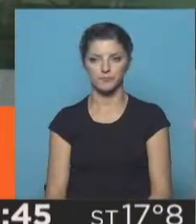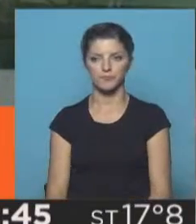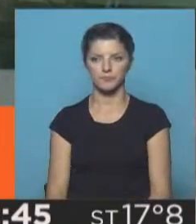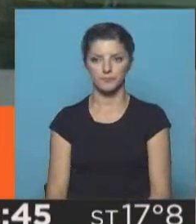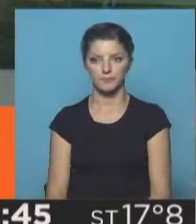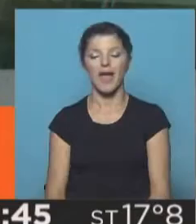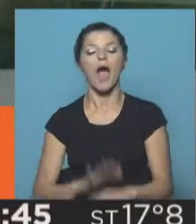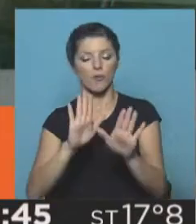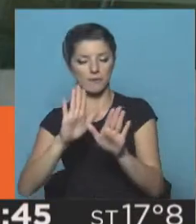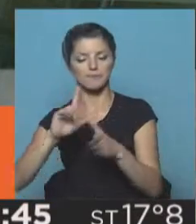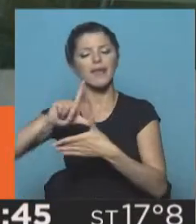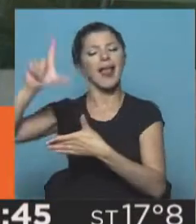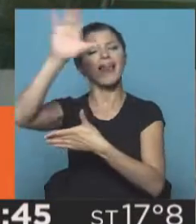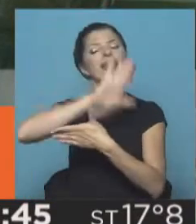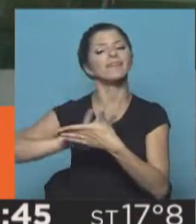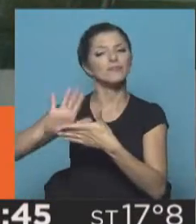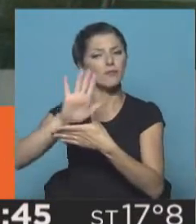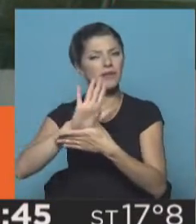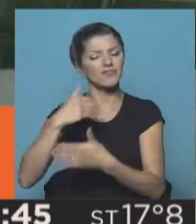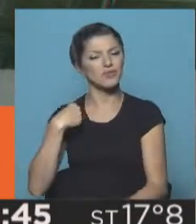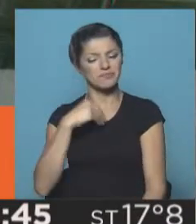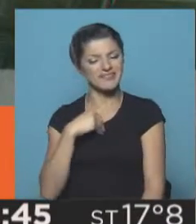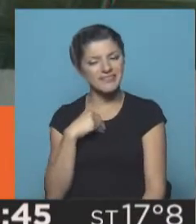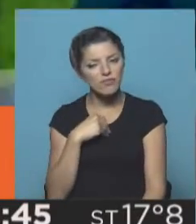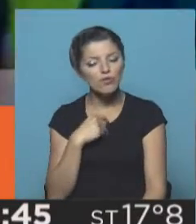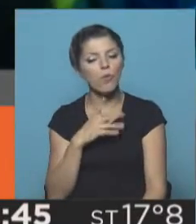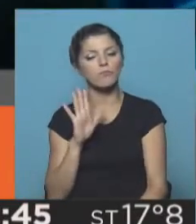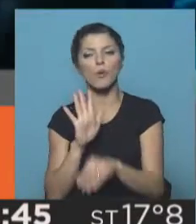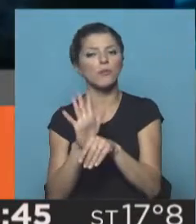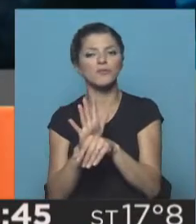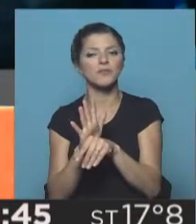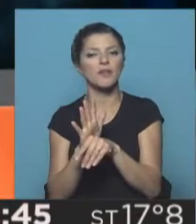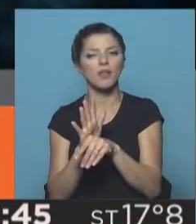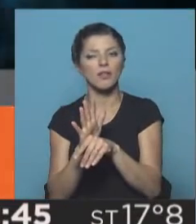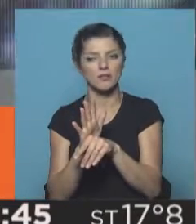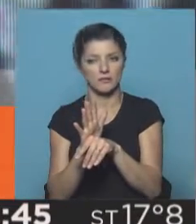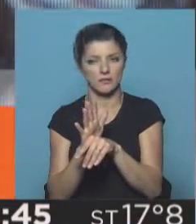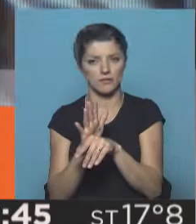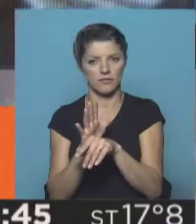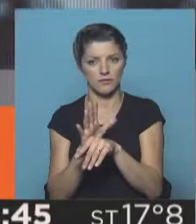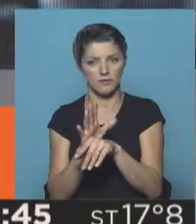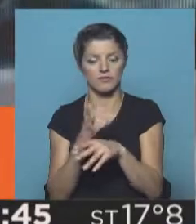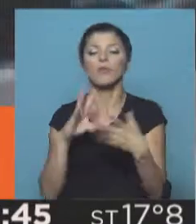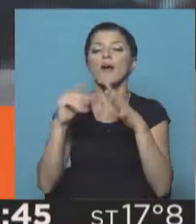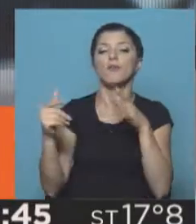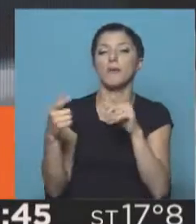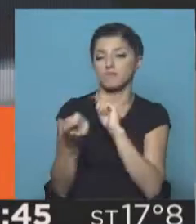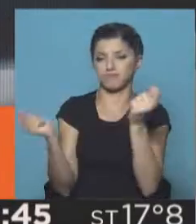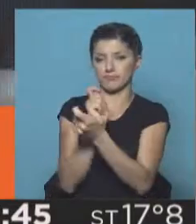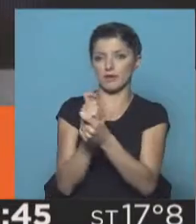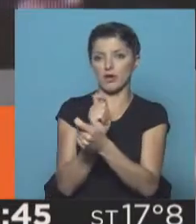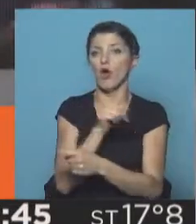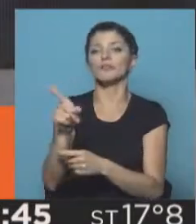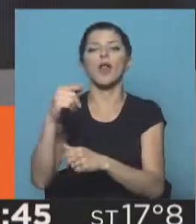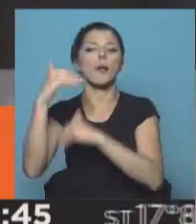yo siento que ha habido un movimiento reactivo, en realidad adverso y defensivo hacia los procesos.